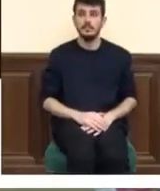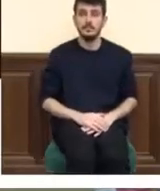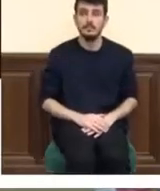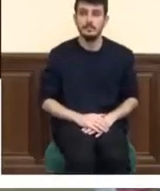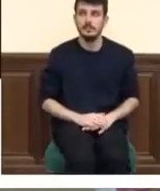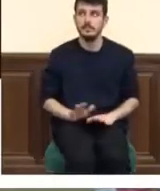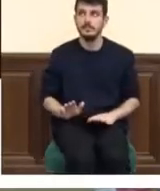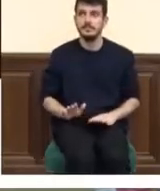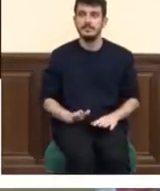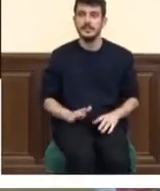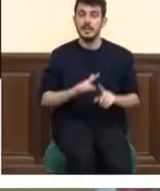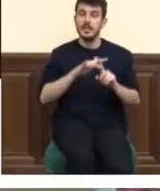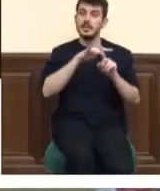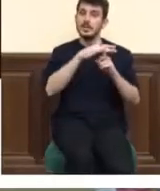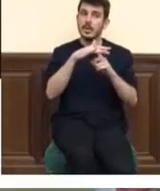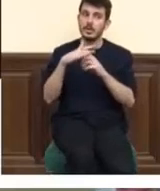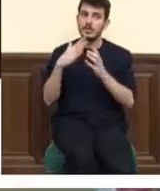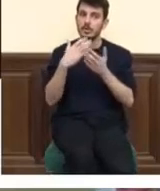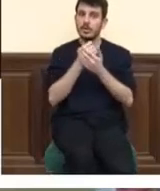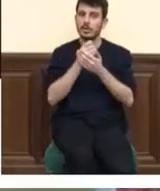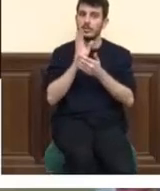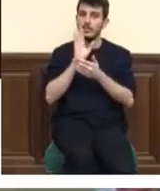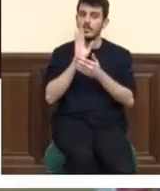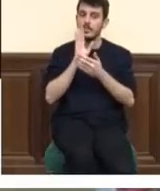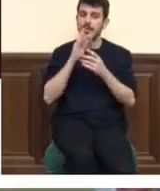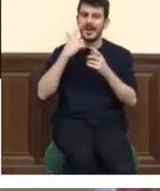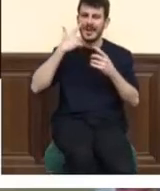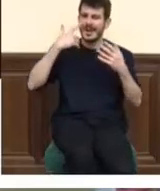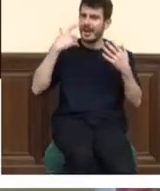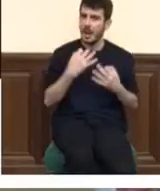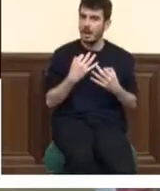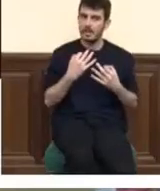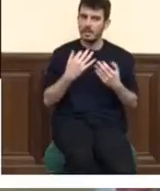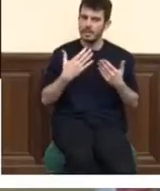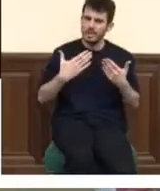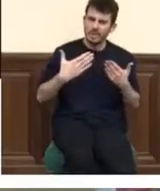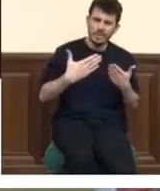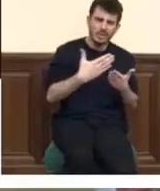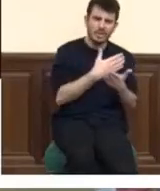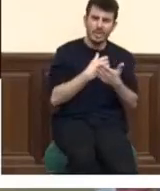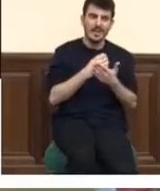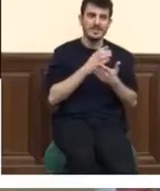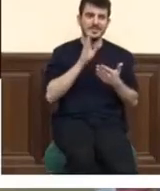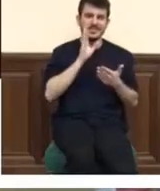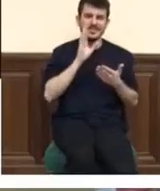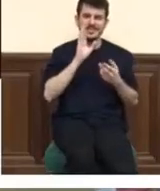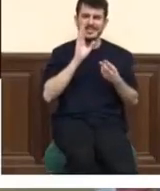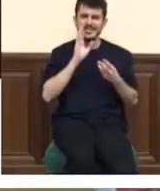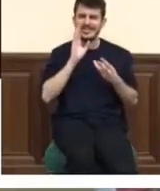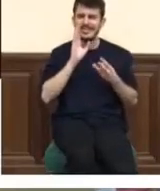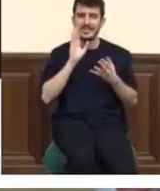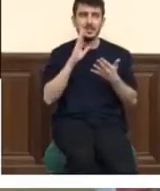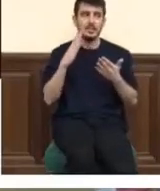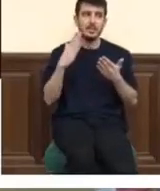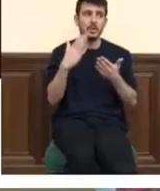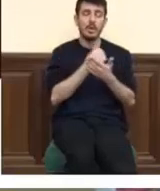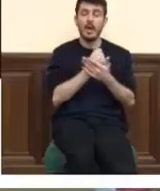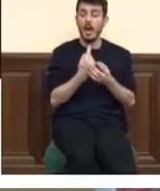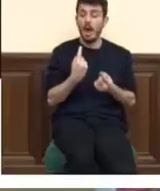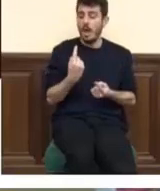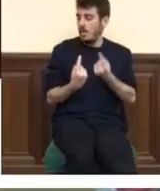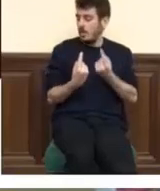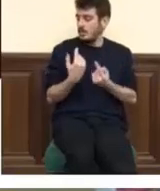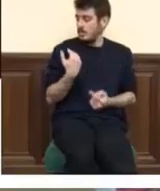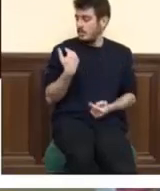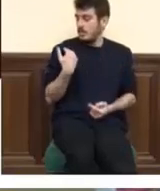Pues todas estas situaciones son reales, todas, absolutamente todas. Algunas muy